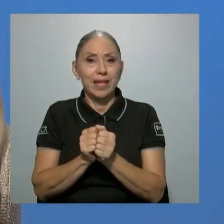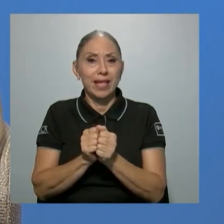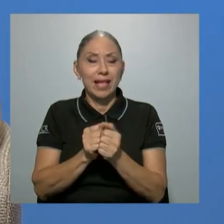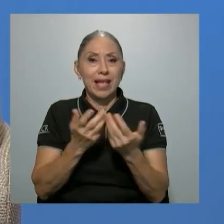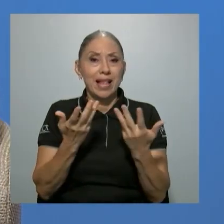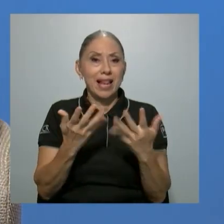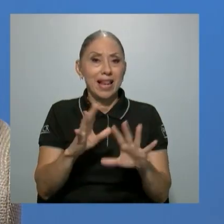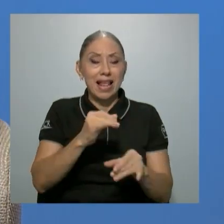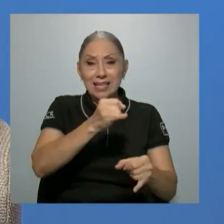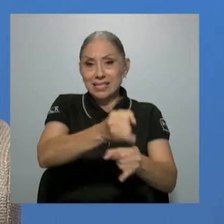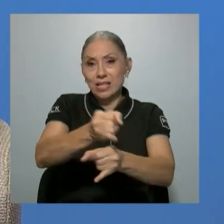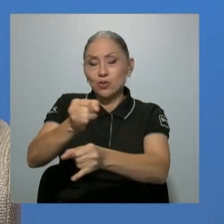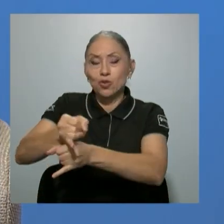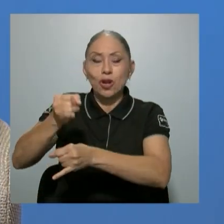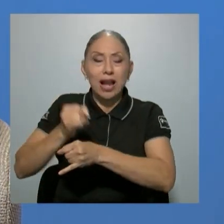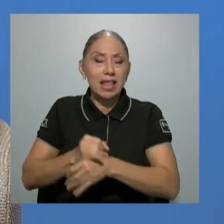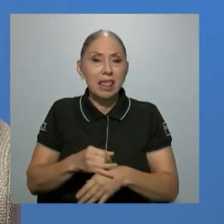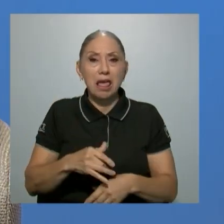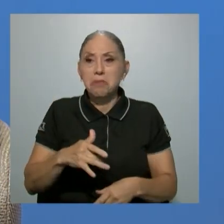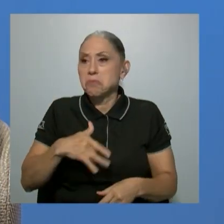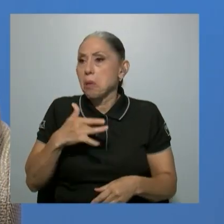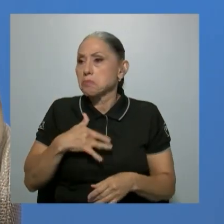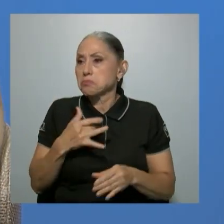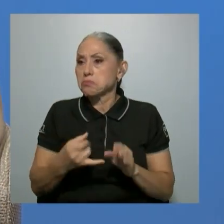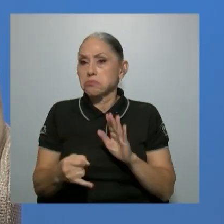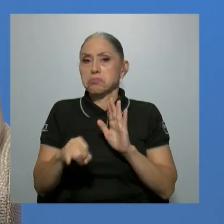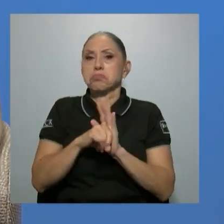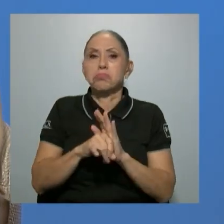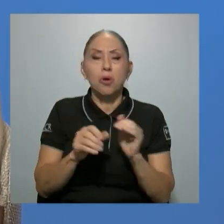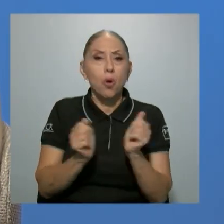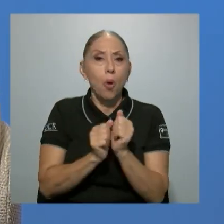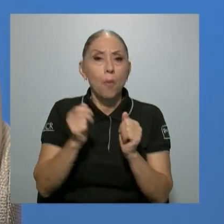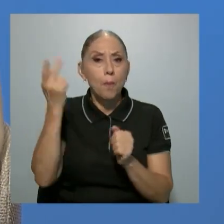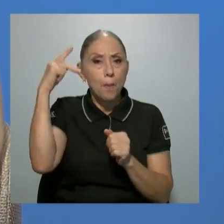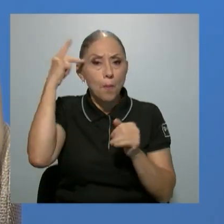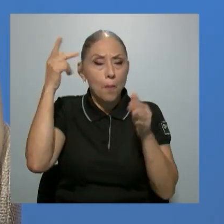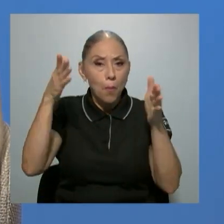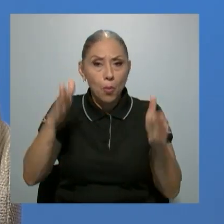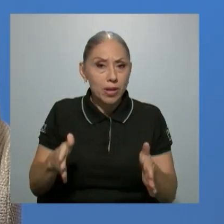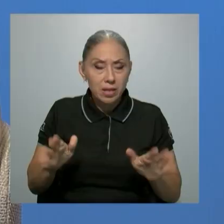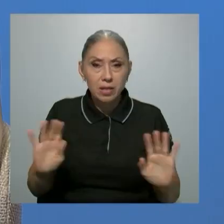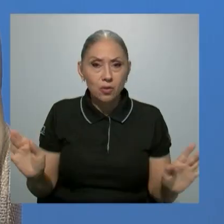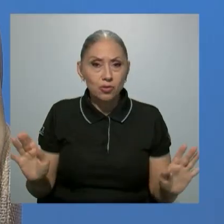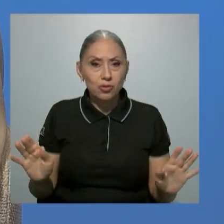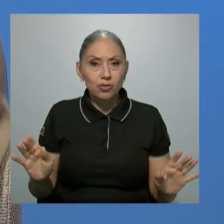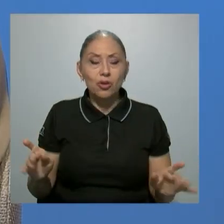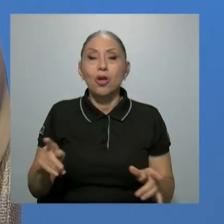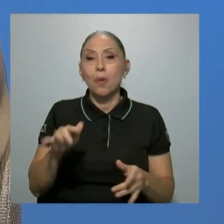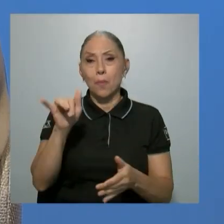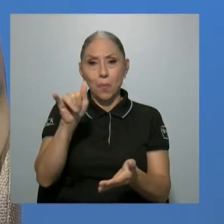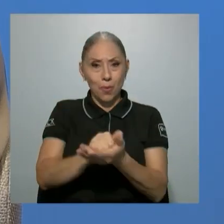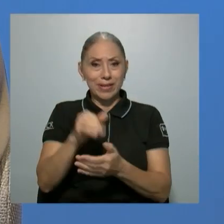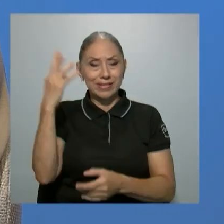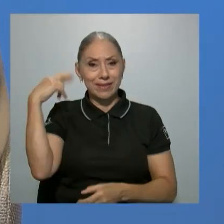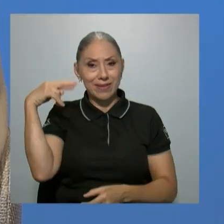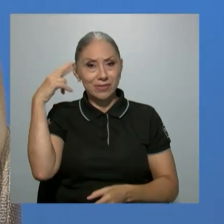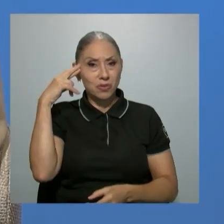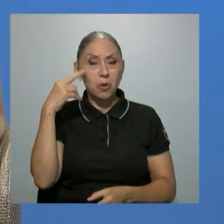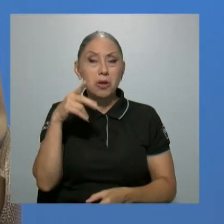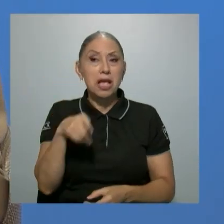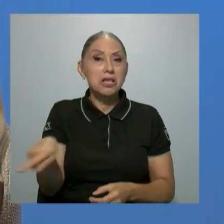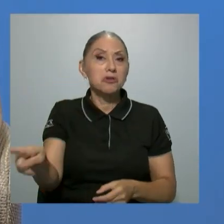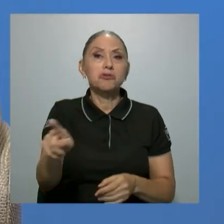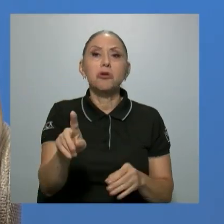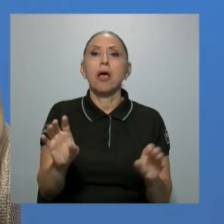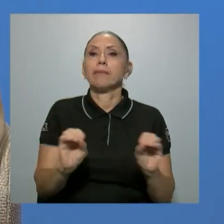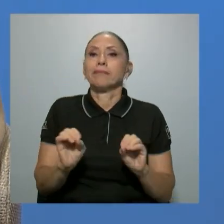la institucionalidad, con los políticos, los y las políticas, y por lo tanto están ajenos. Y